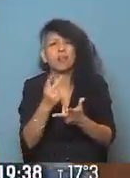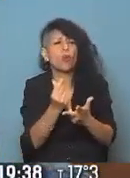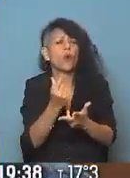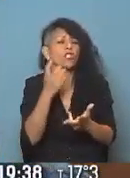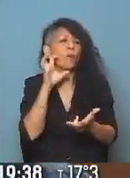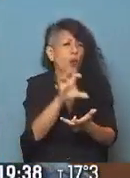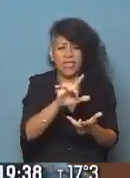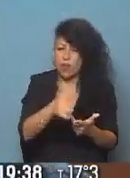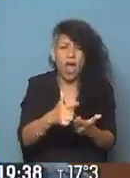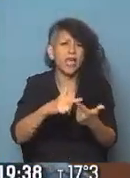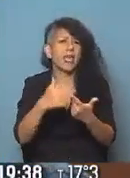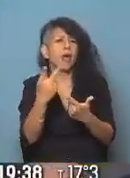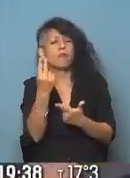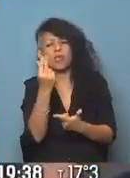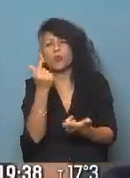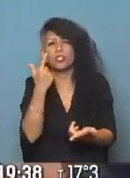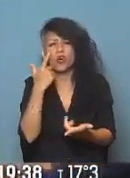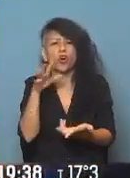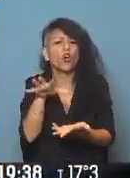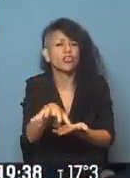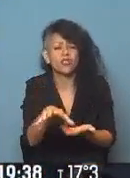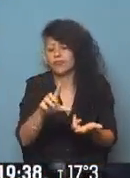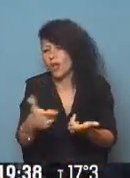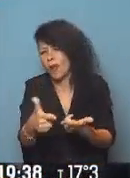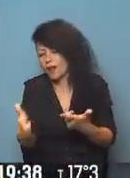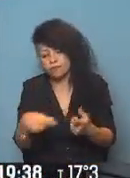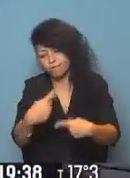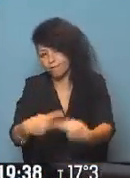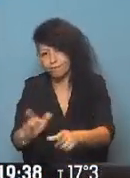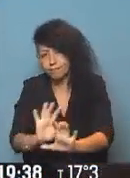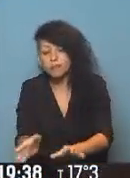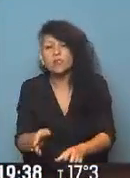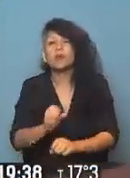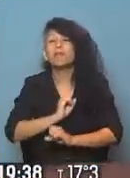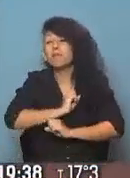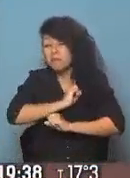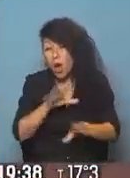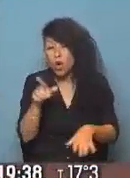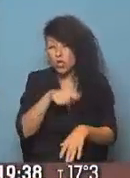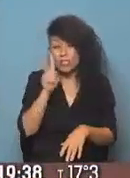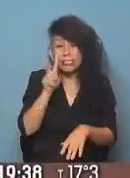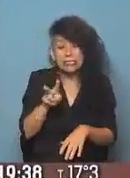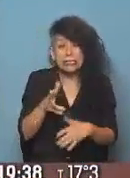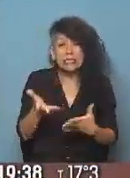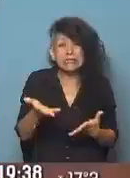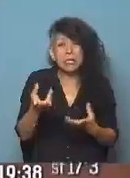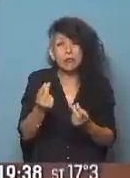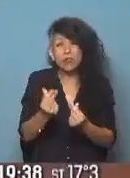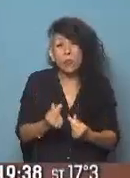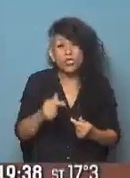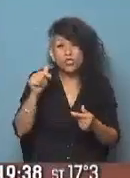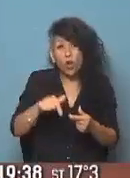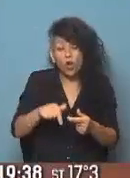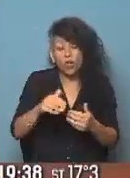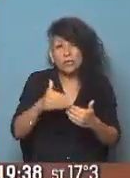municipales, se pierden los presupuestos de muchos organismos. Y lo más peligroso que vemos nosotros era que se habilitaba la prórroga del actual presupuesto